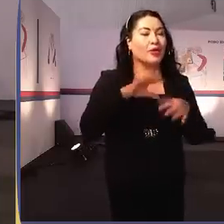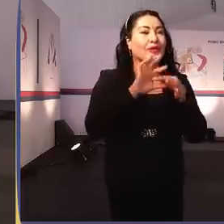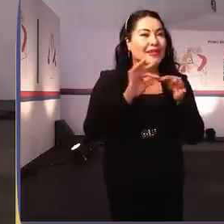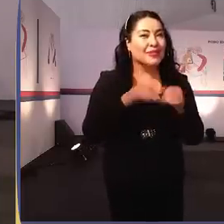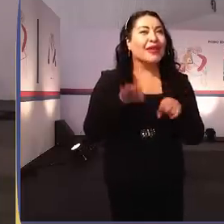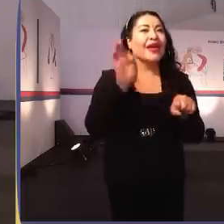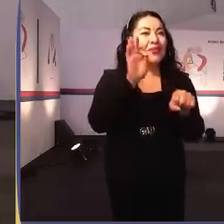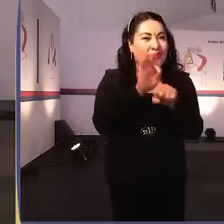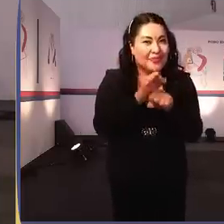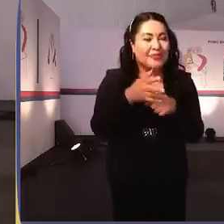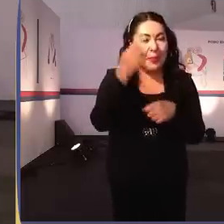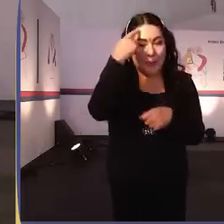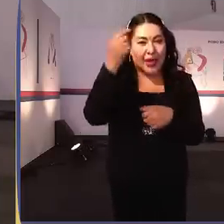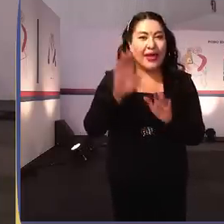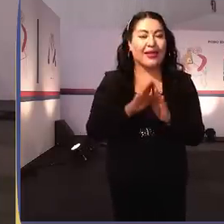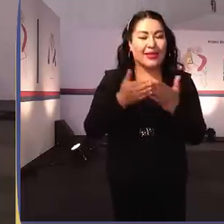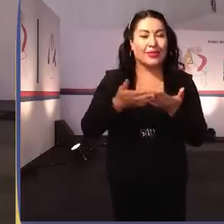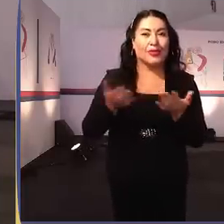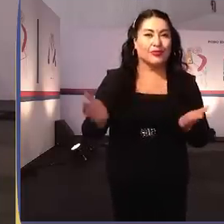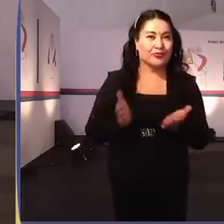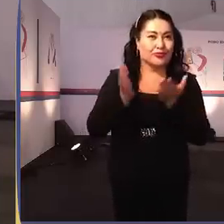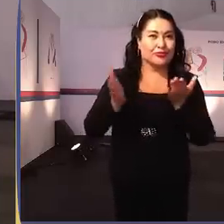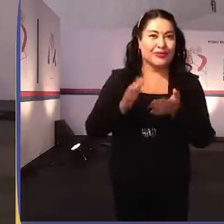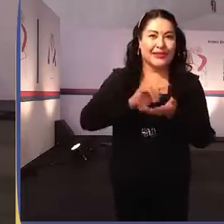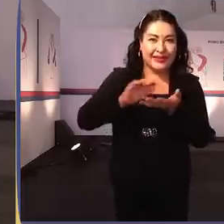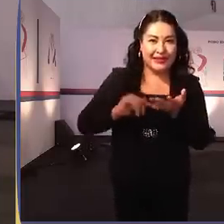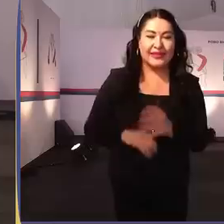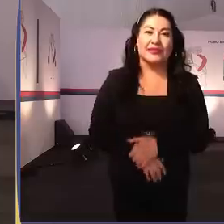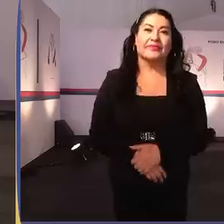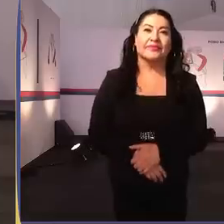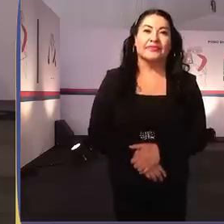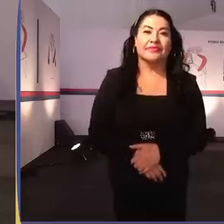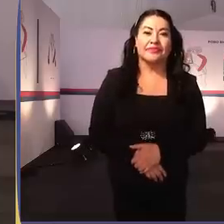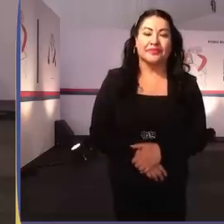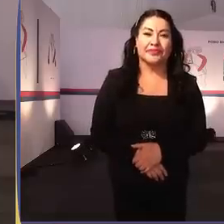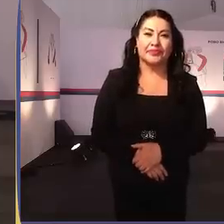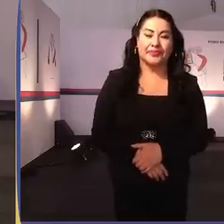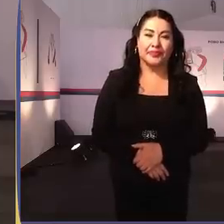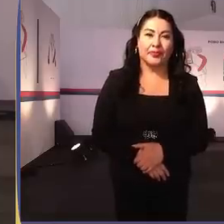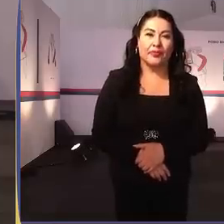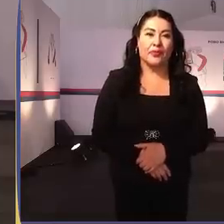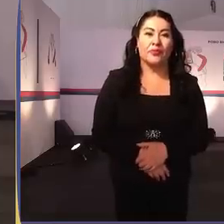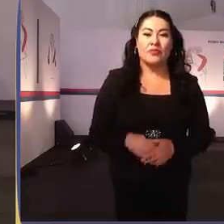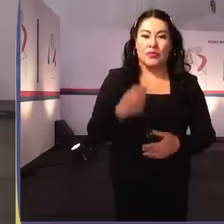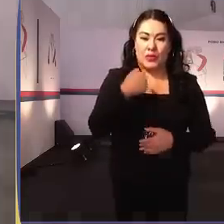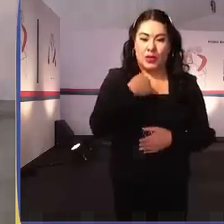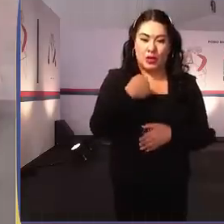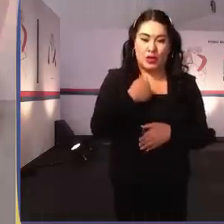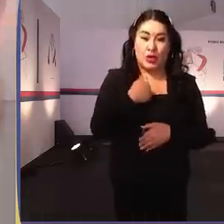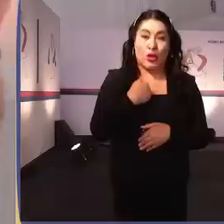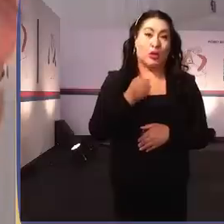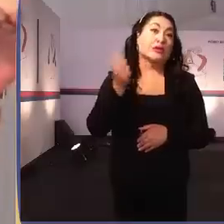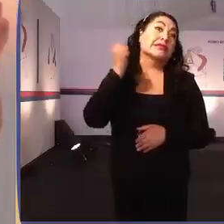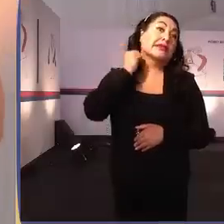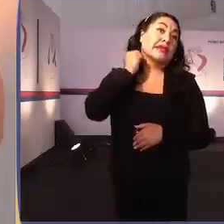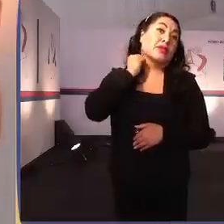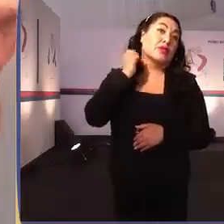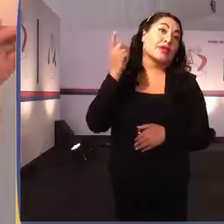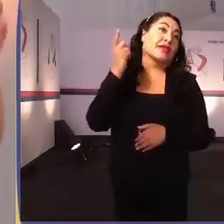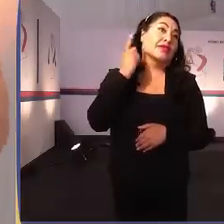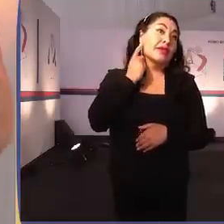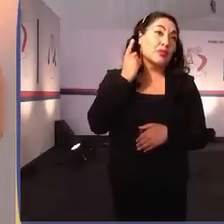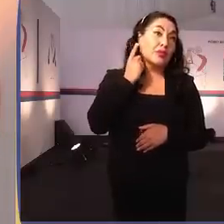maligna. Miren, no, sí voy a hablar ahora a favor, porque yo no sería senadora, ni diputada,